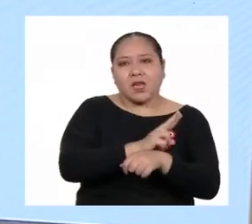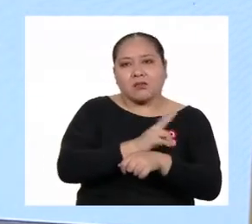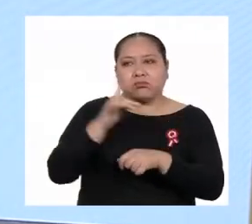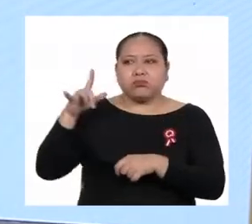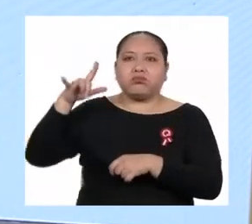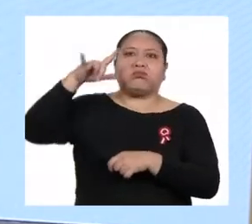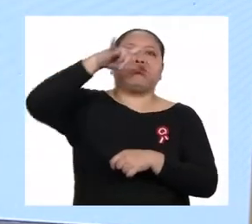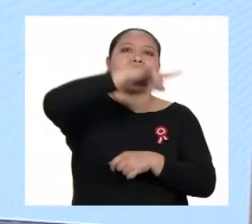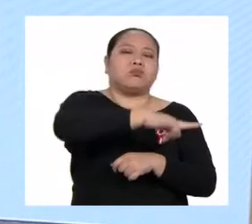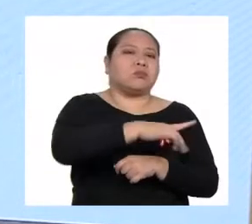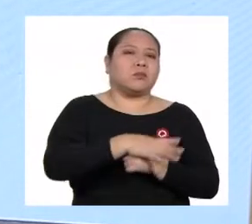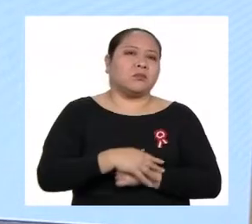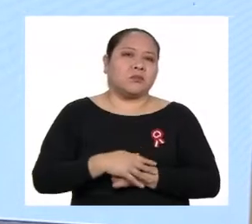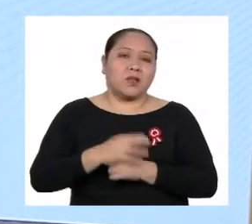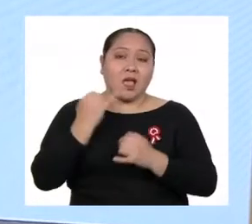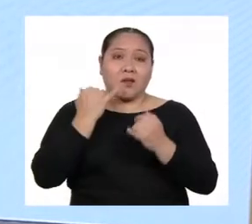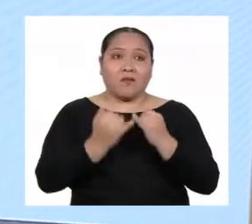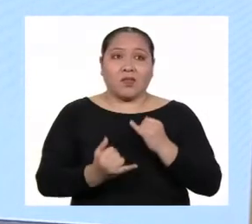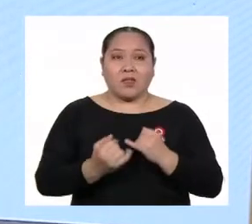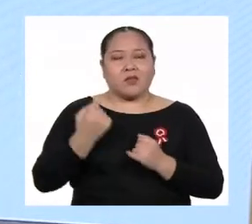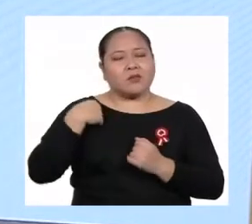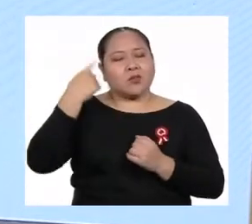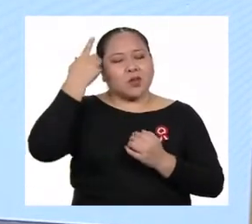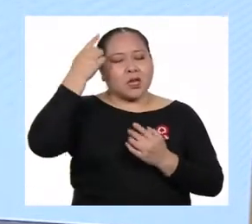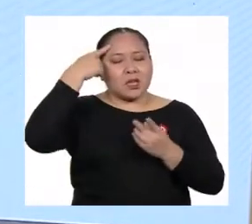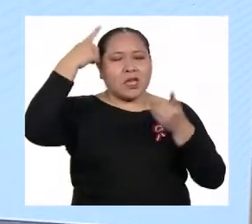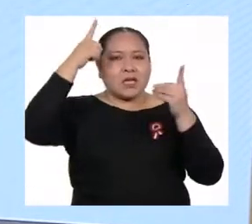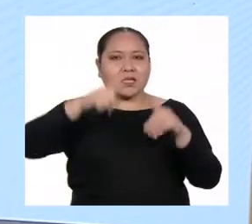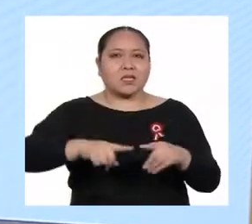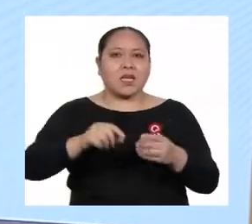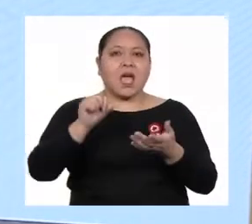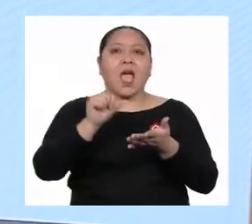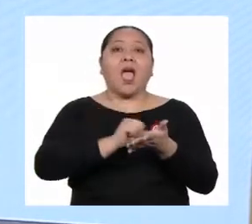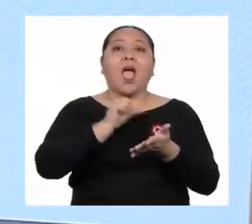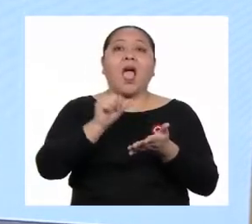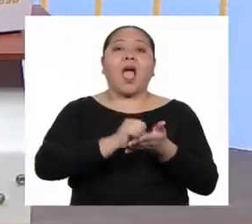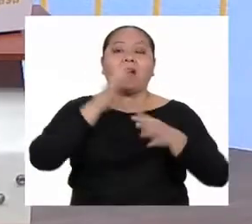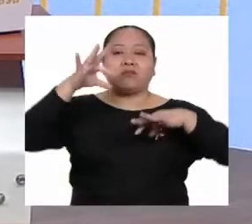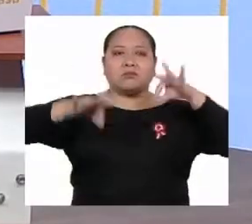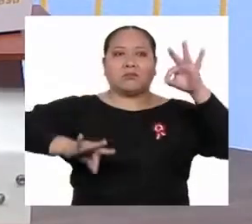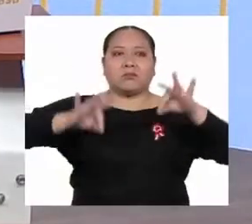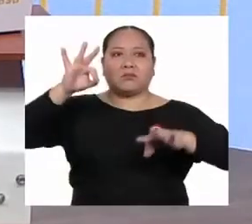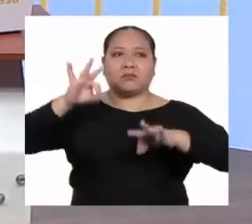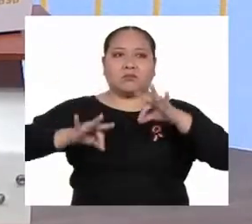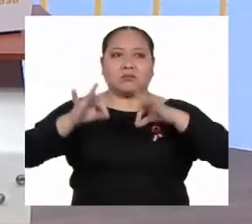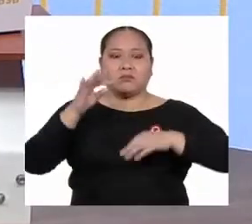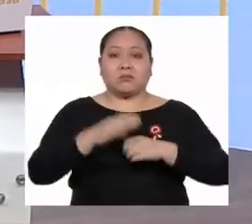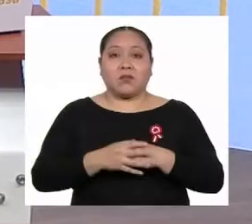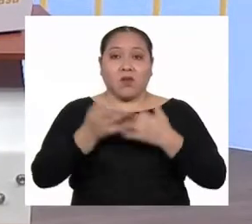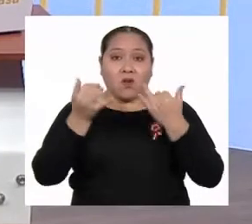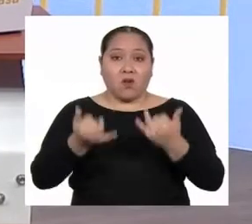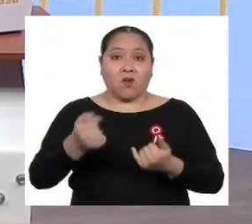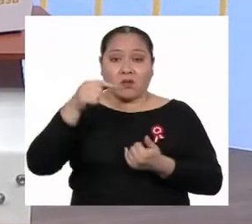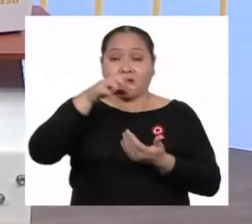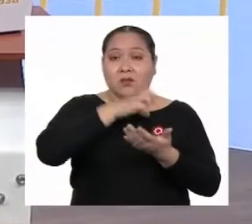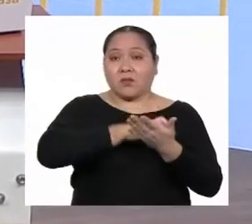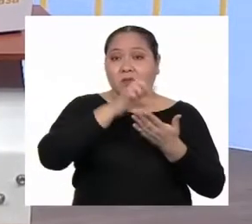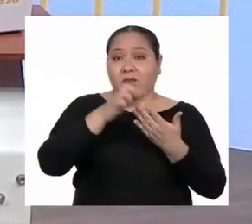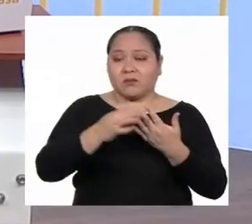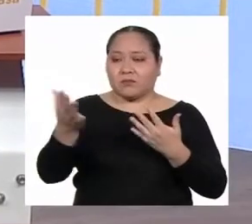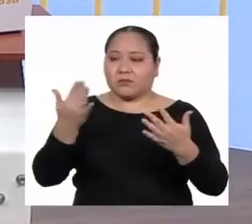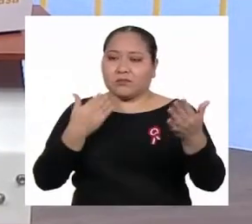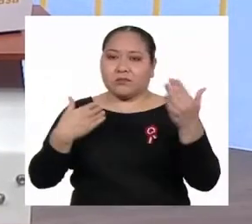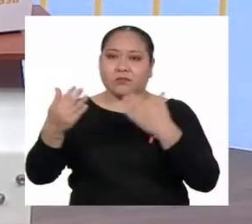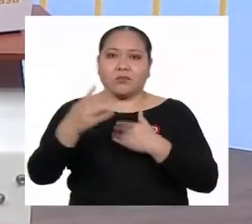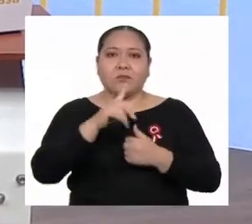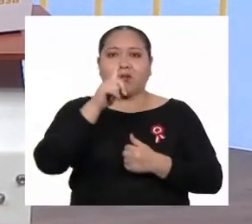aviadora, y al final me decidí por las artes escénicas. Hoy en el programa hemos convocado